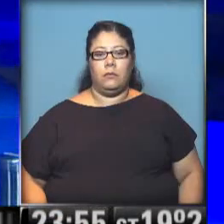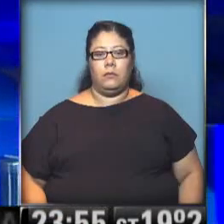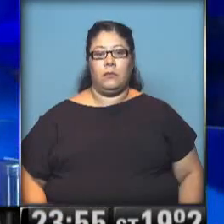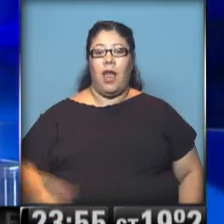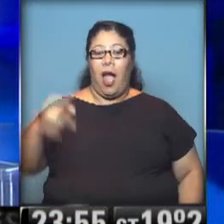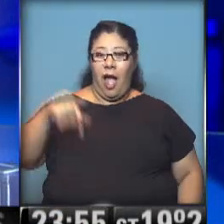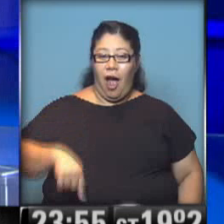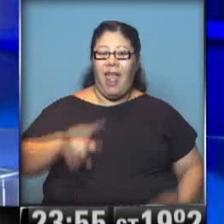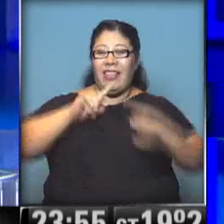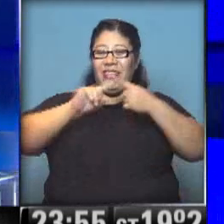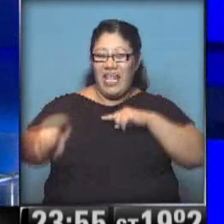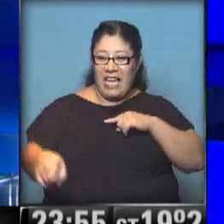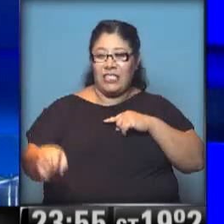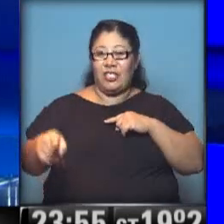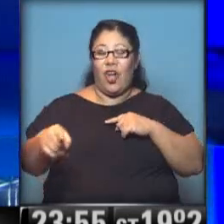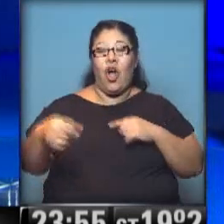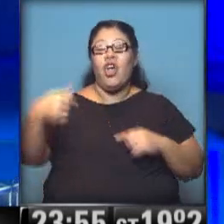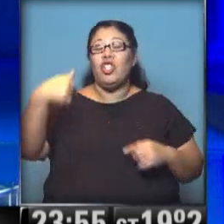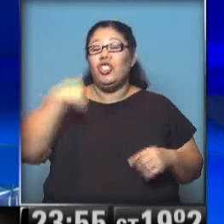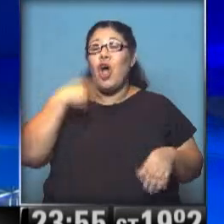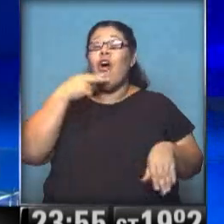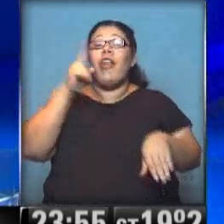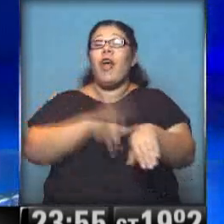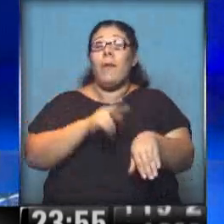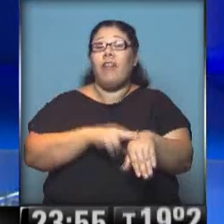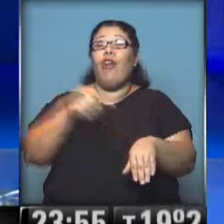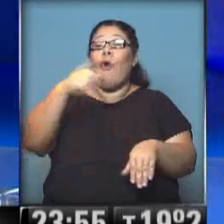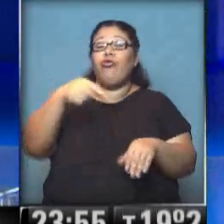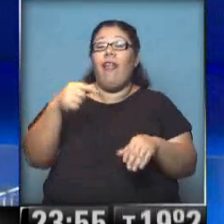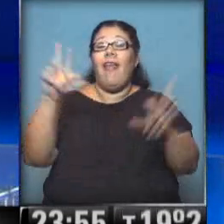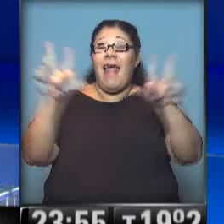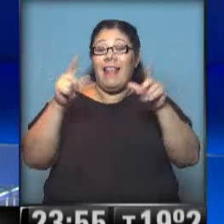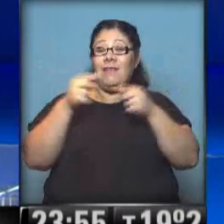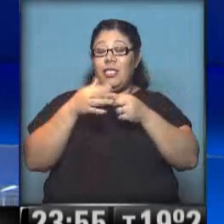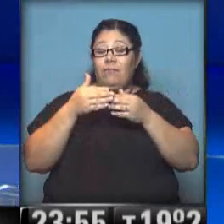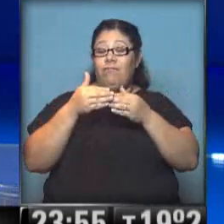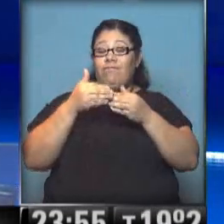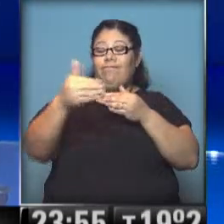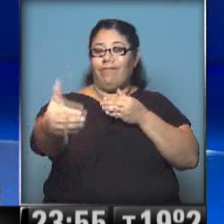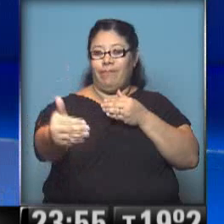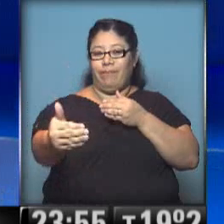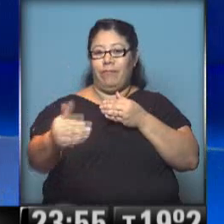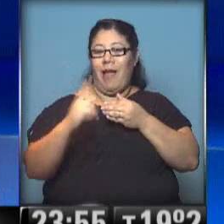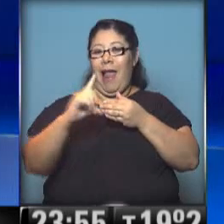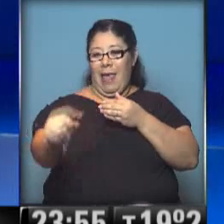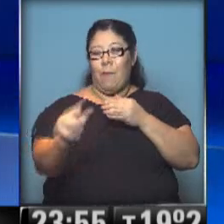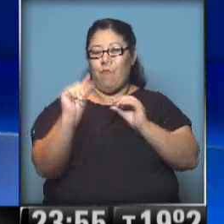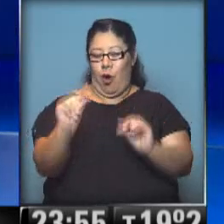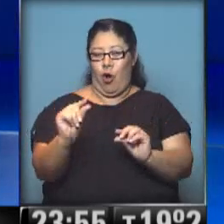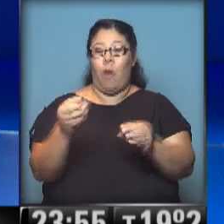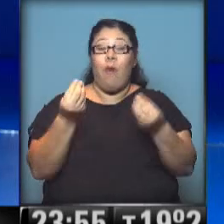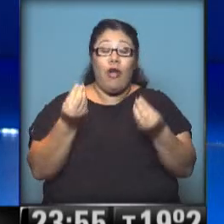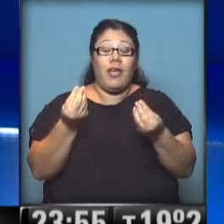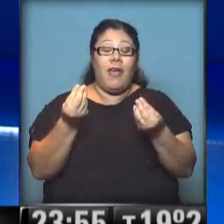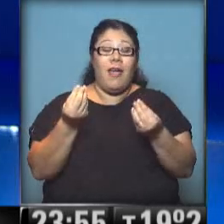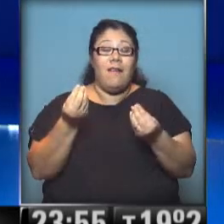Estamos en vivo y les recomendaría alejarse medio metro, un metro de la televisión, de su televisor, porque lo que sigue es fuerte. El